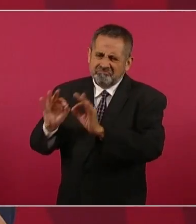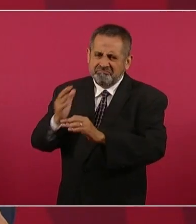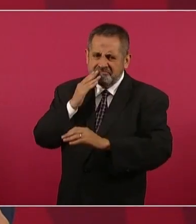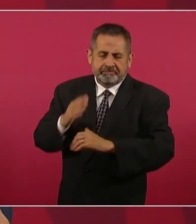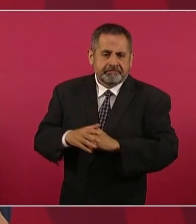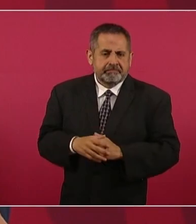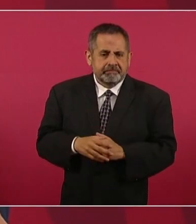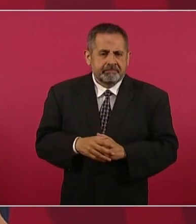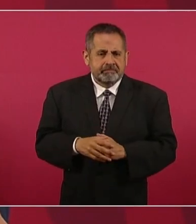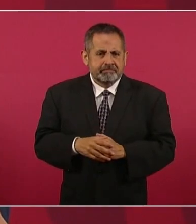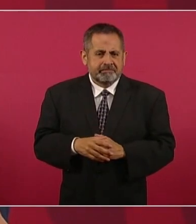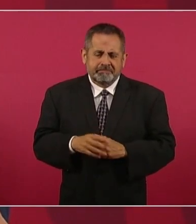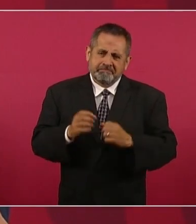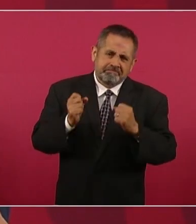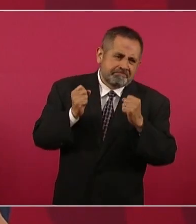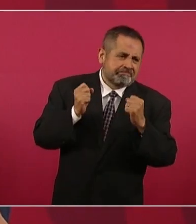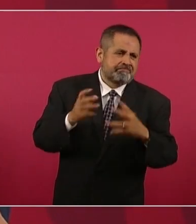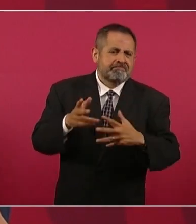Hay como arroz.